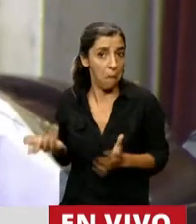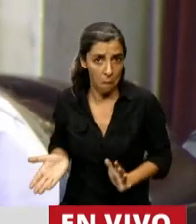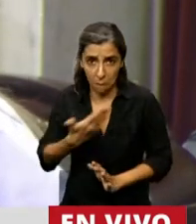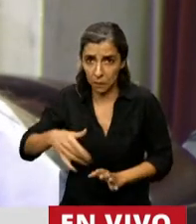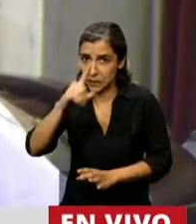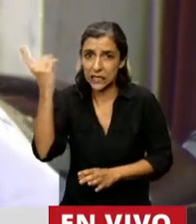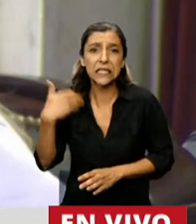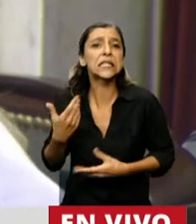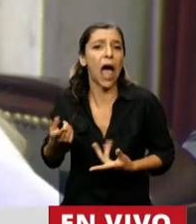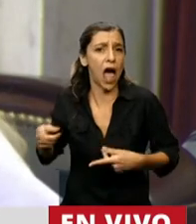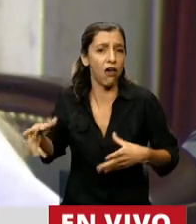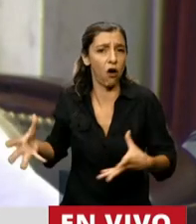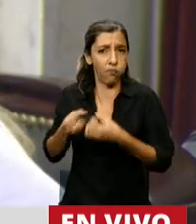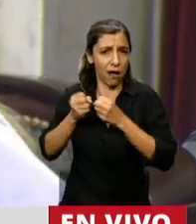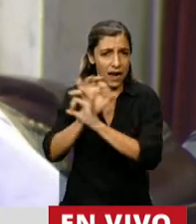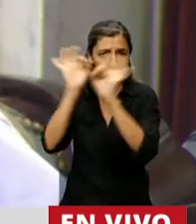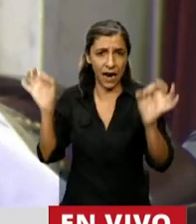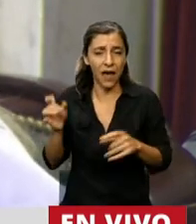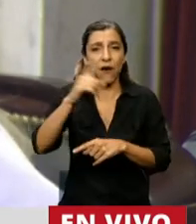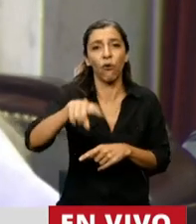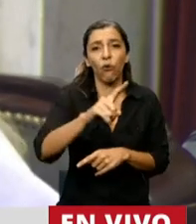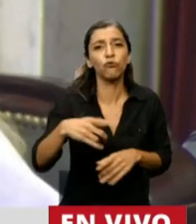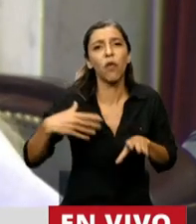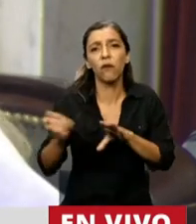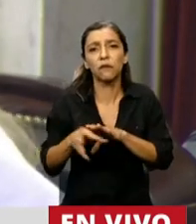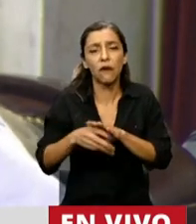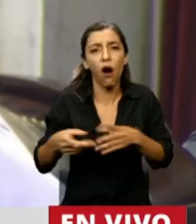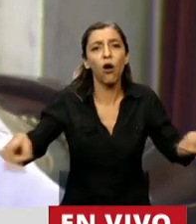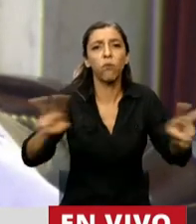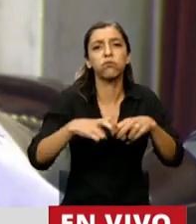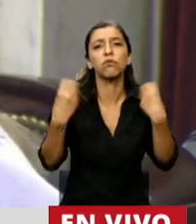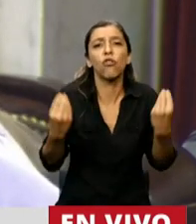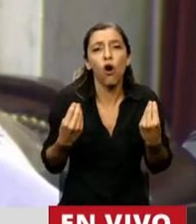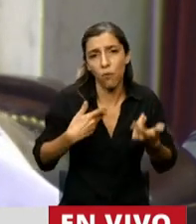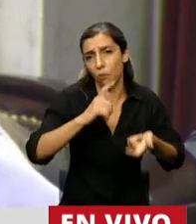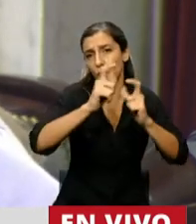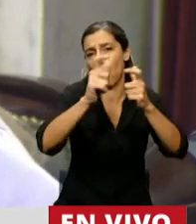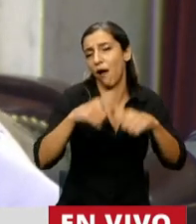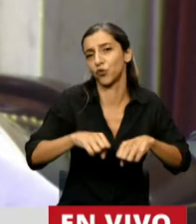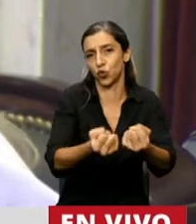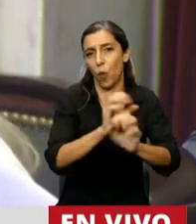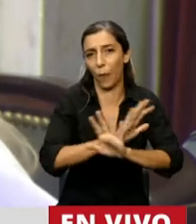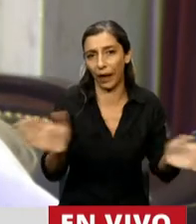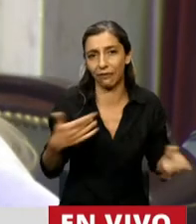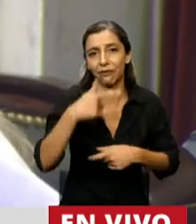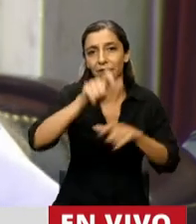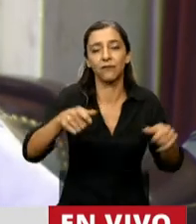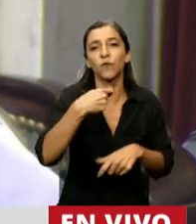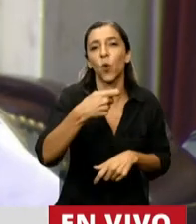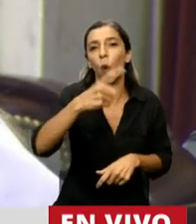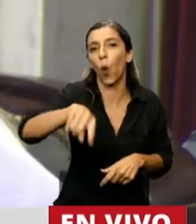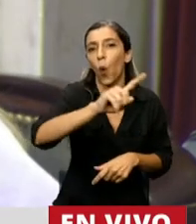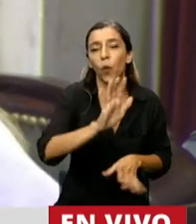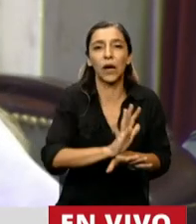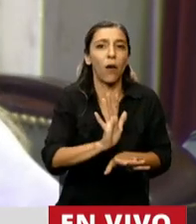ahorro lo hacen alterando la garantía constitucional de movilidad jubilatoria y haciendo a los jubilados socios en las pérdidas del